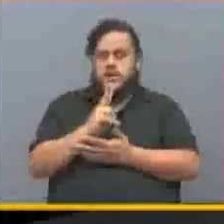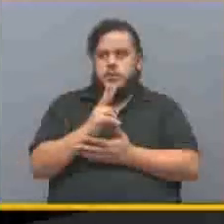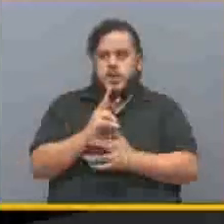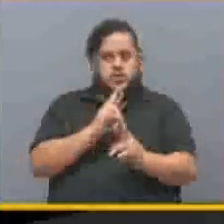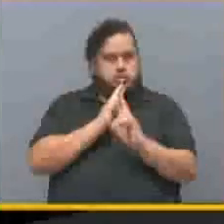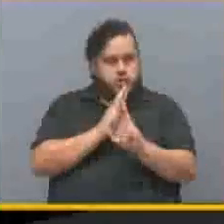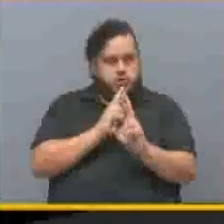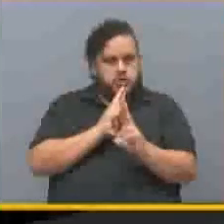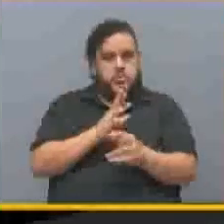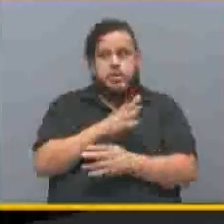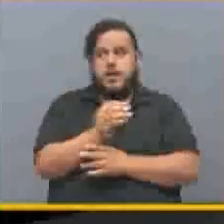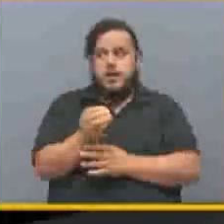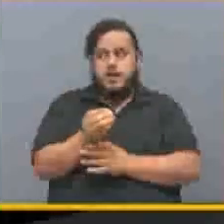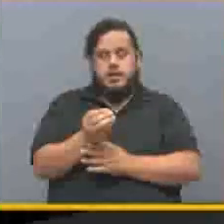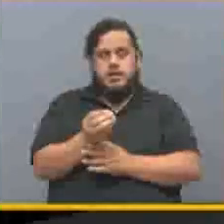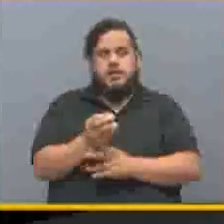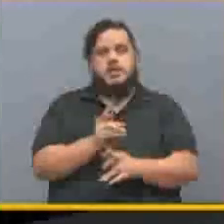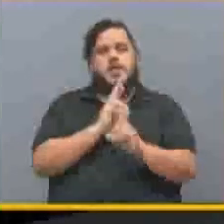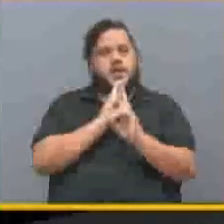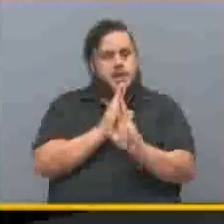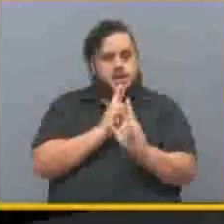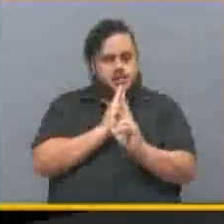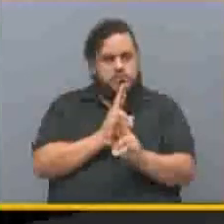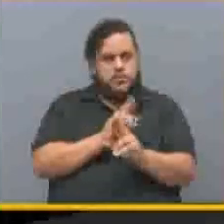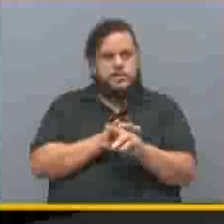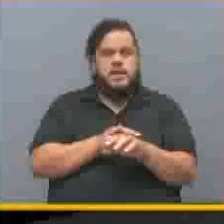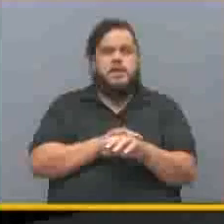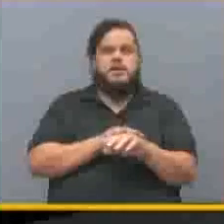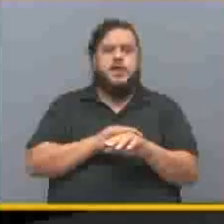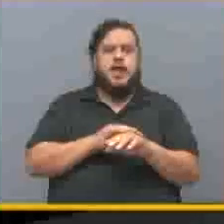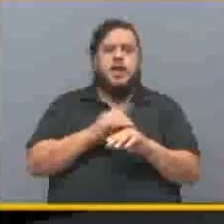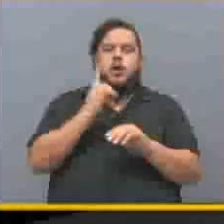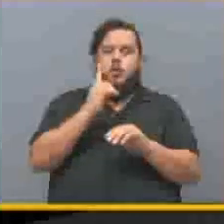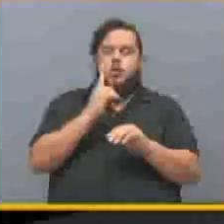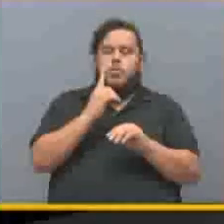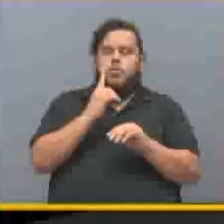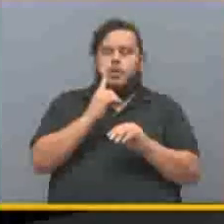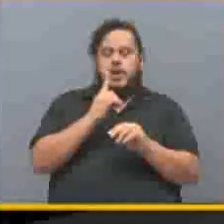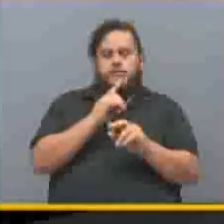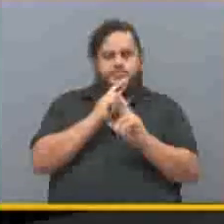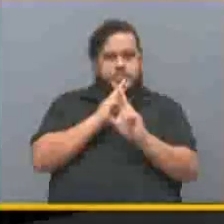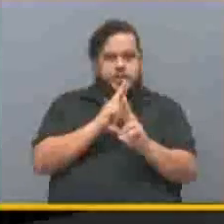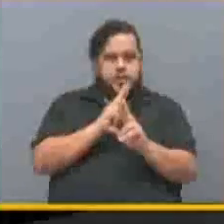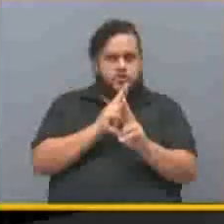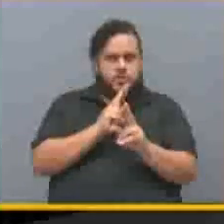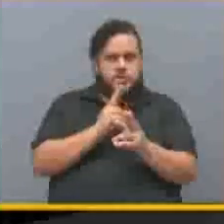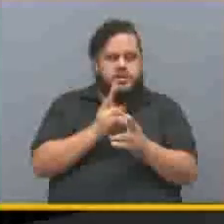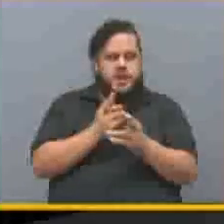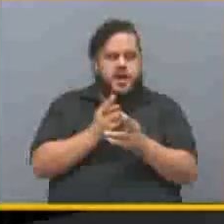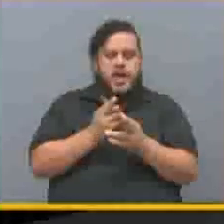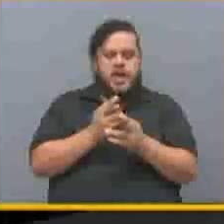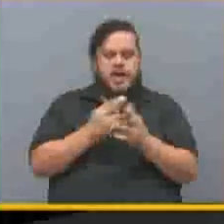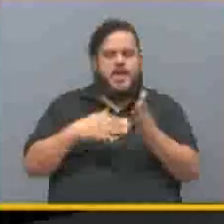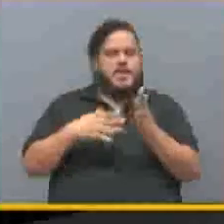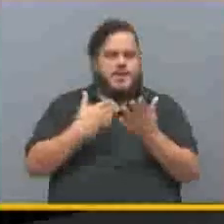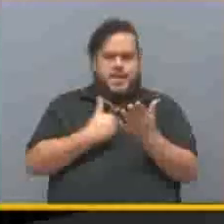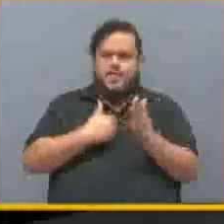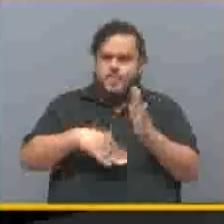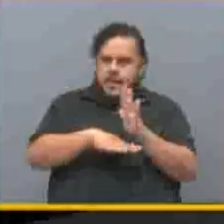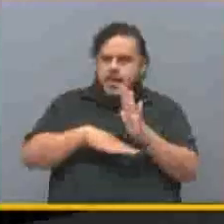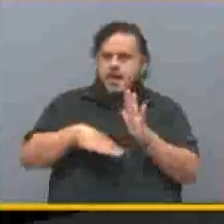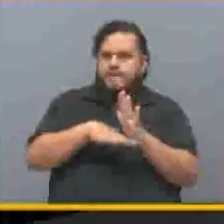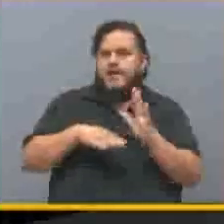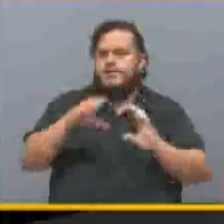contesten y que la respuesta sea una respuesta fundamentada científicamente. Nosotros hemos